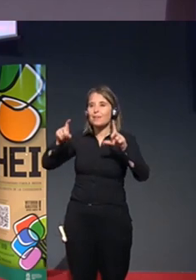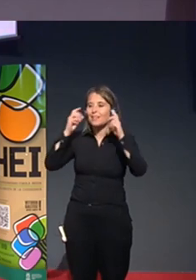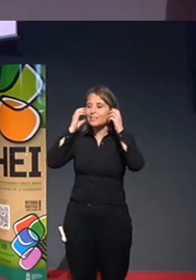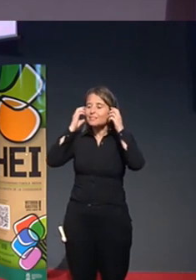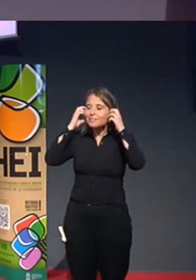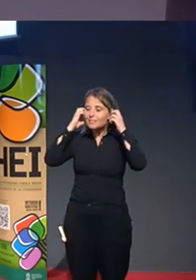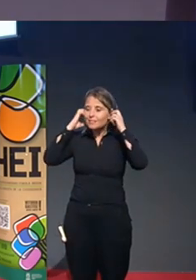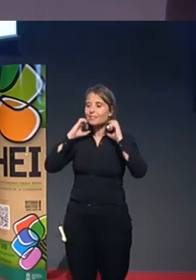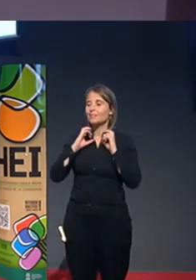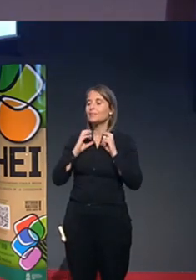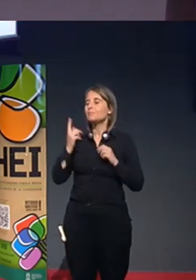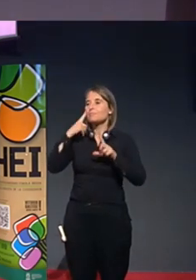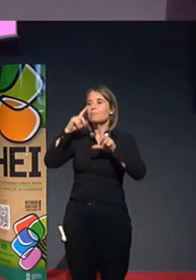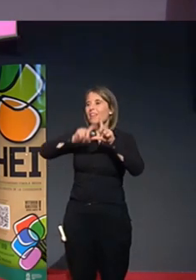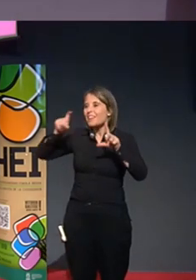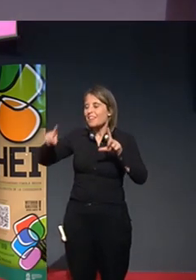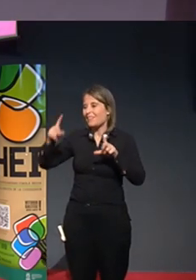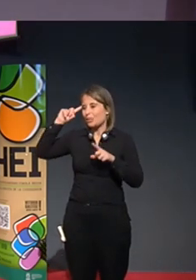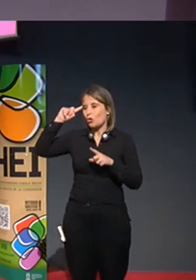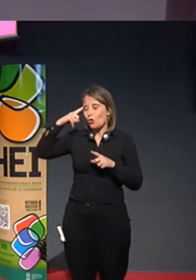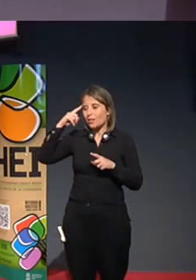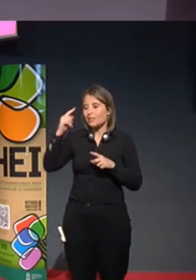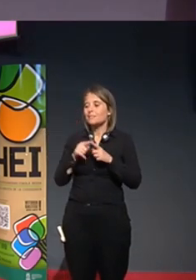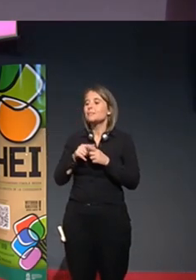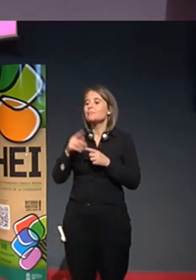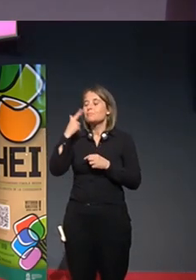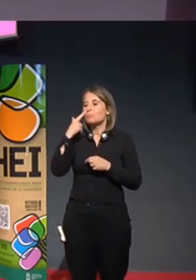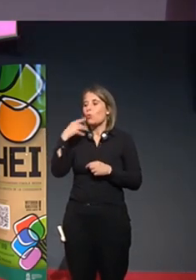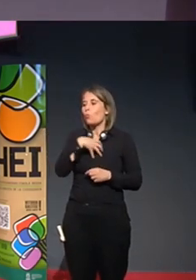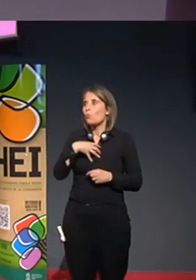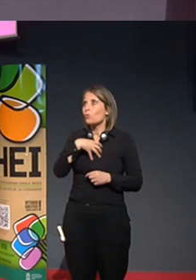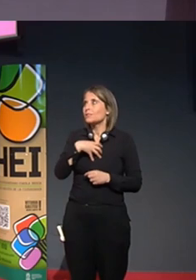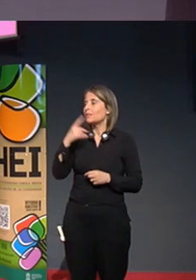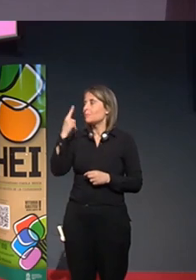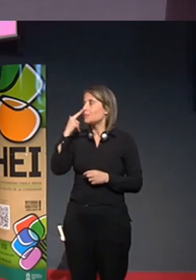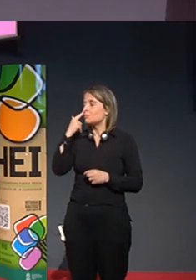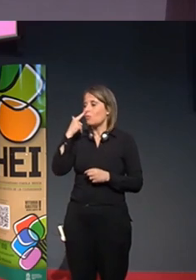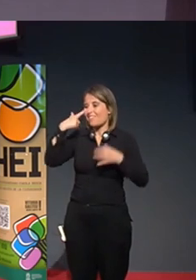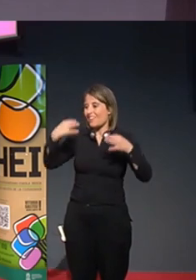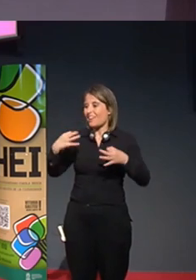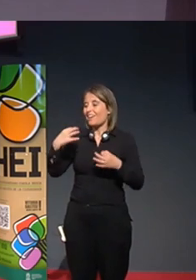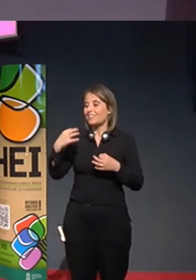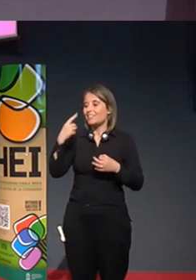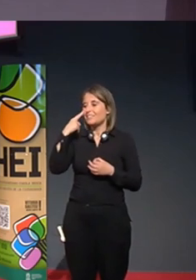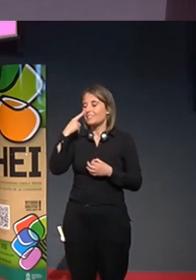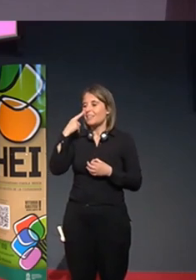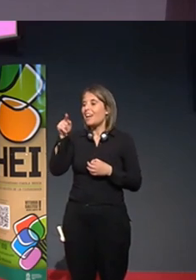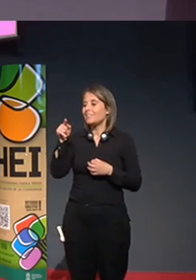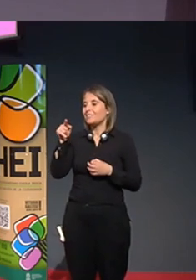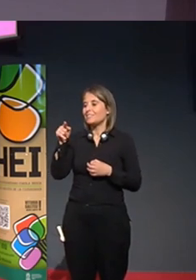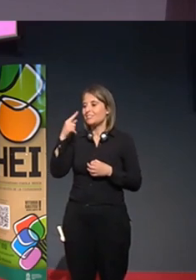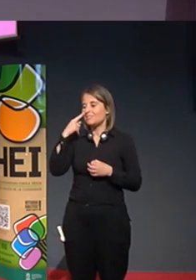absurdas tan aberrantes incluso tan locas que cuesta creer que que sean reales pero son son